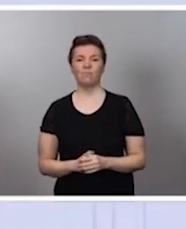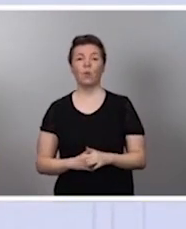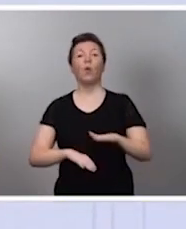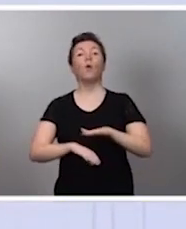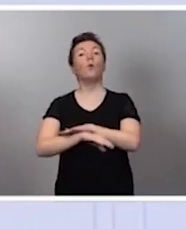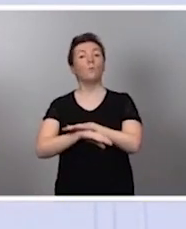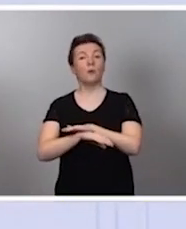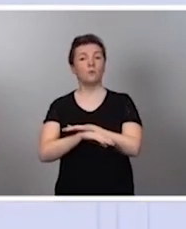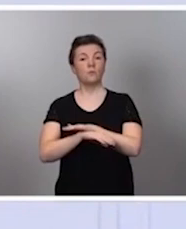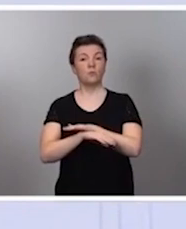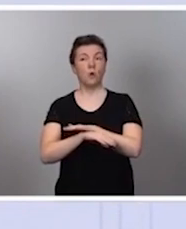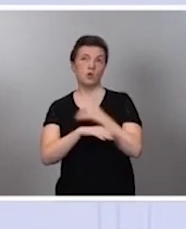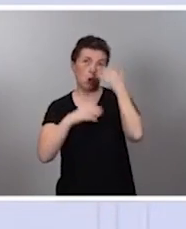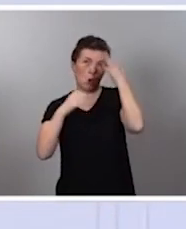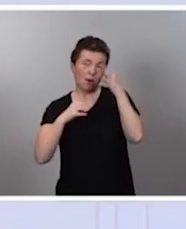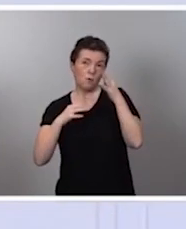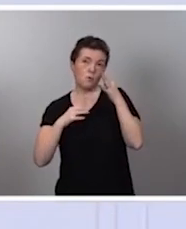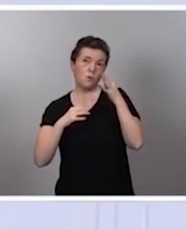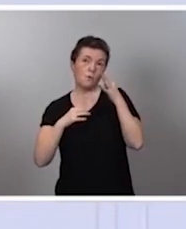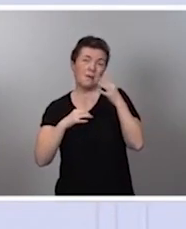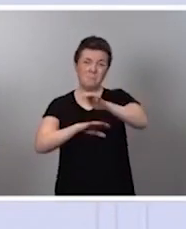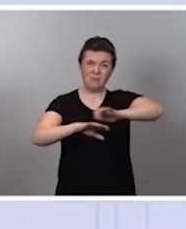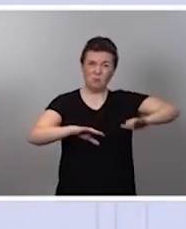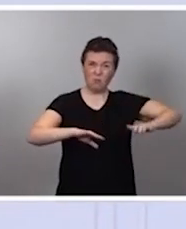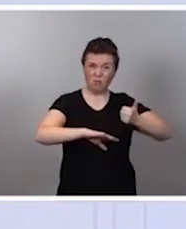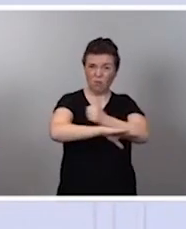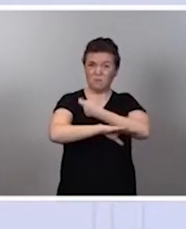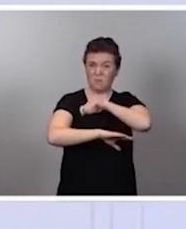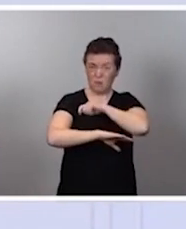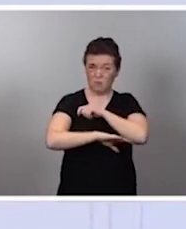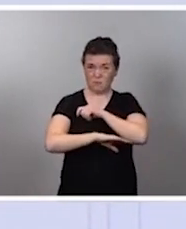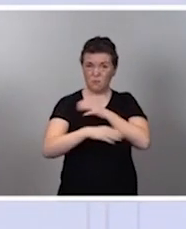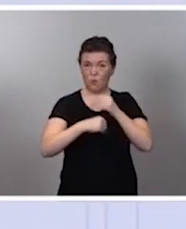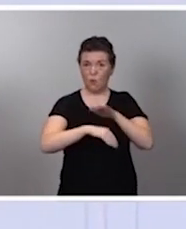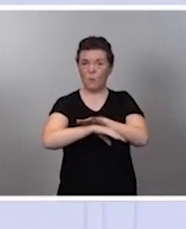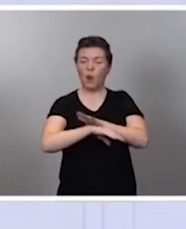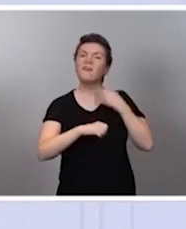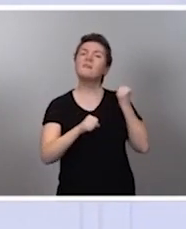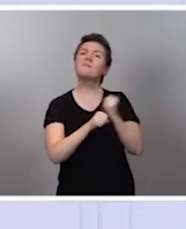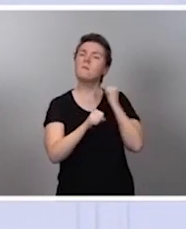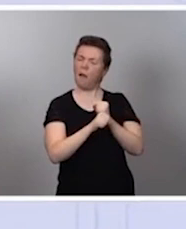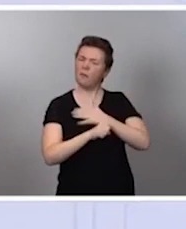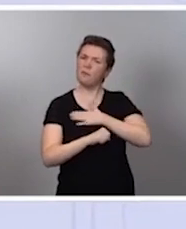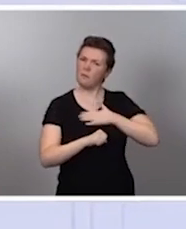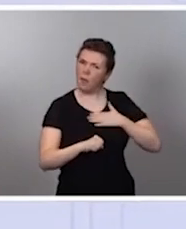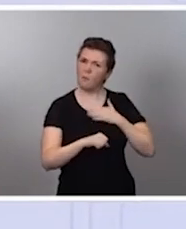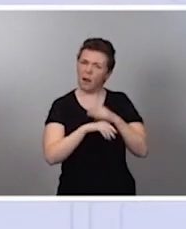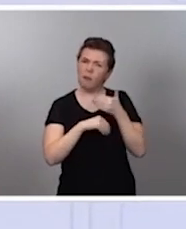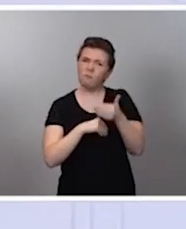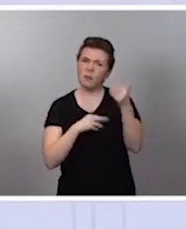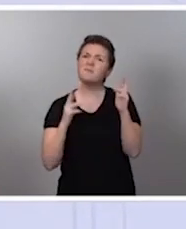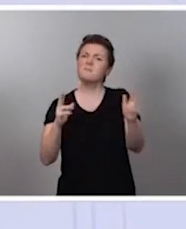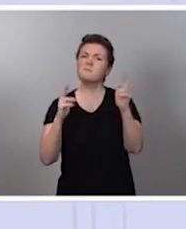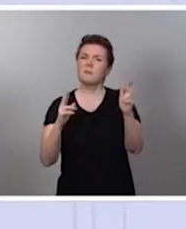muy triste ver que el gobierno se van a gloria de unos datos que siguen dejando a España con